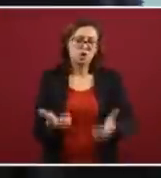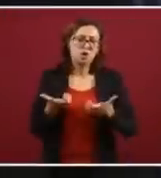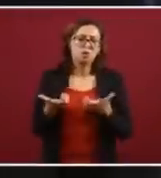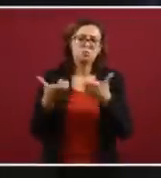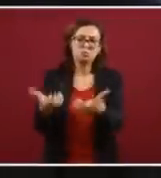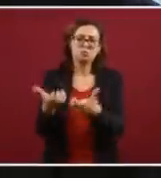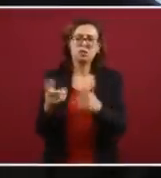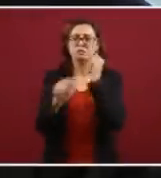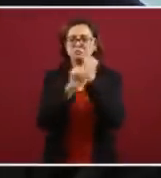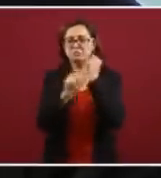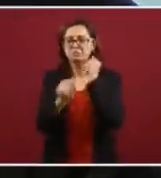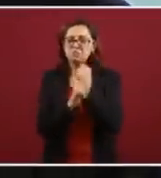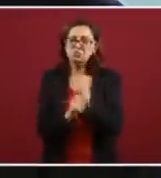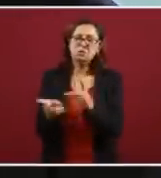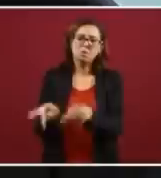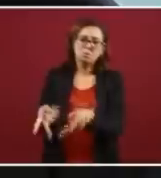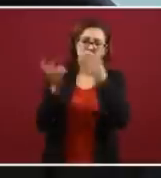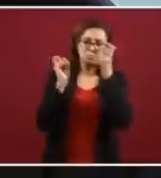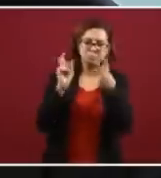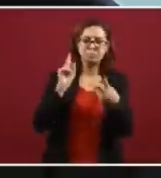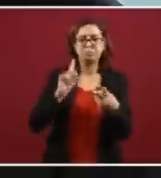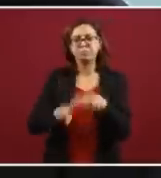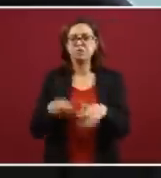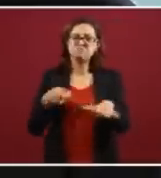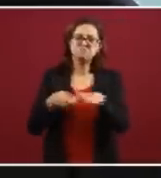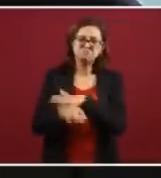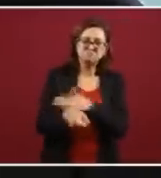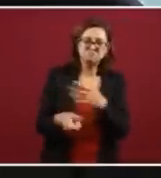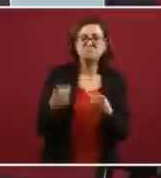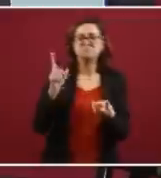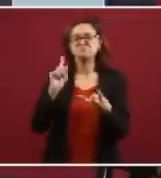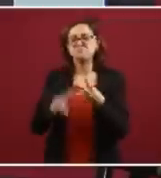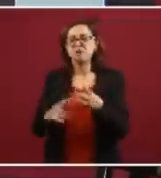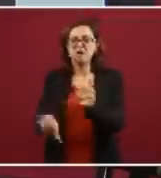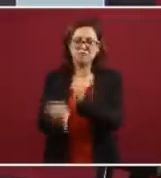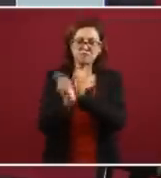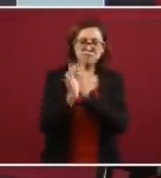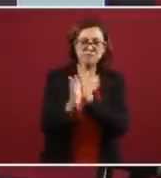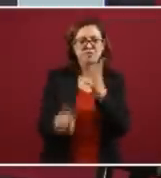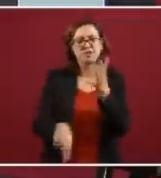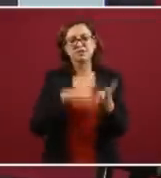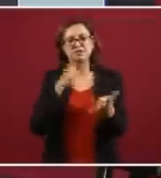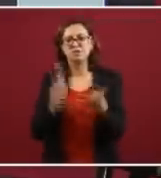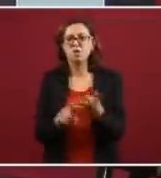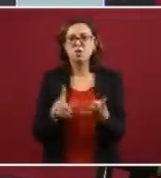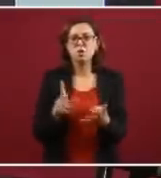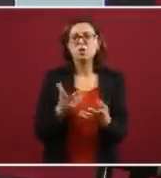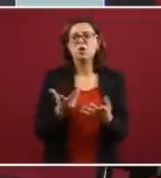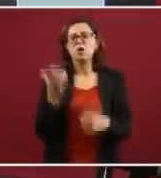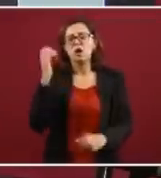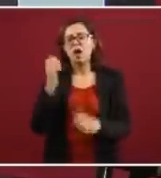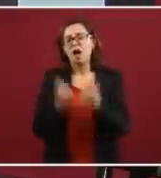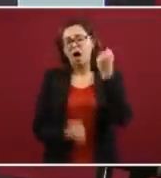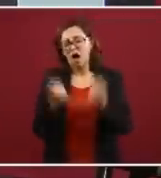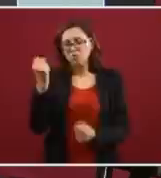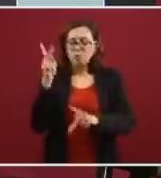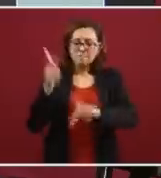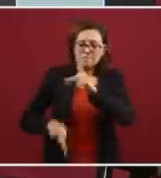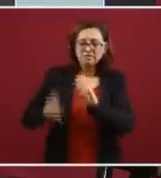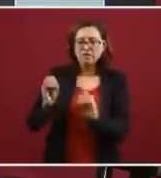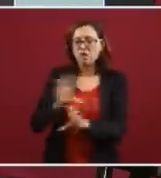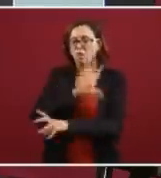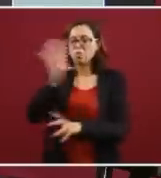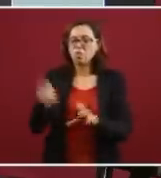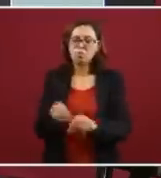o transporte público, extorsión, le sigue fraude, robo total o parcial de vehículos,